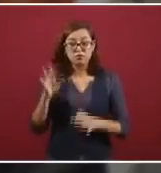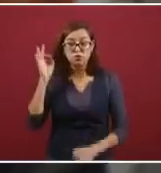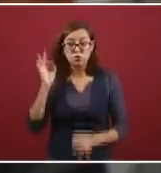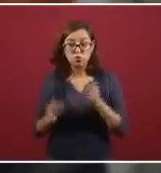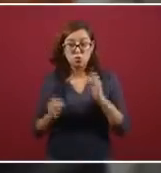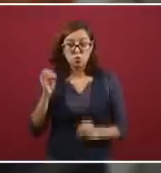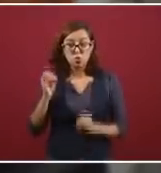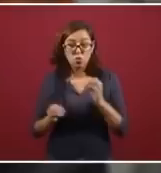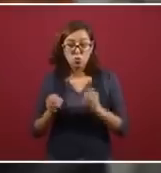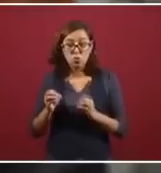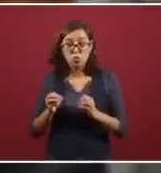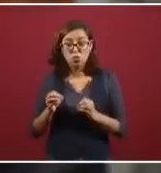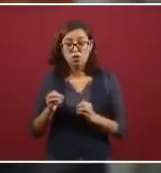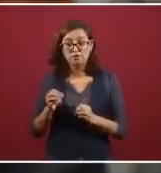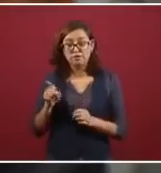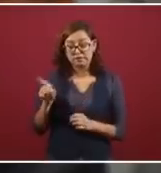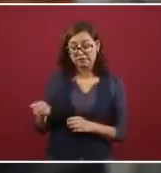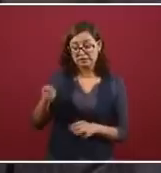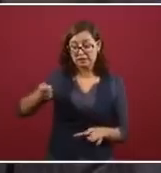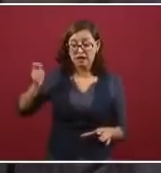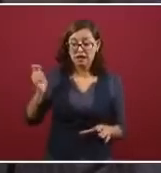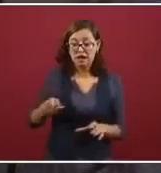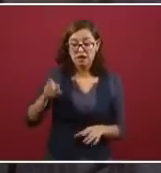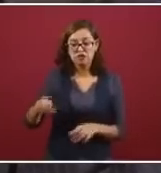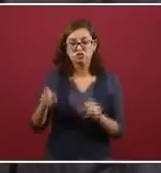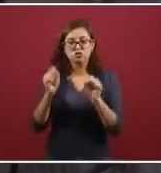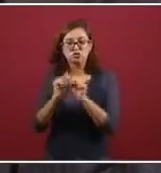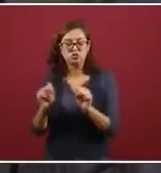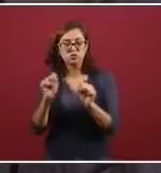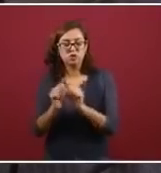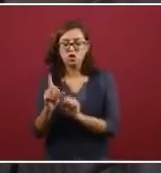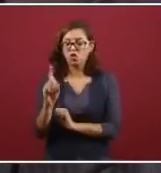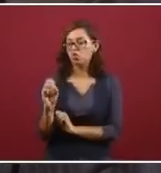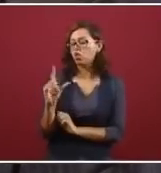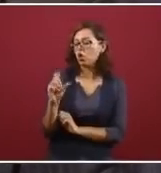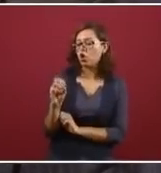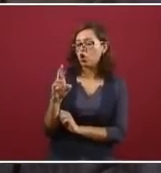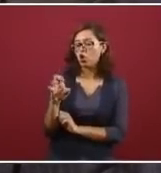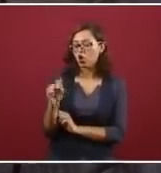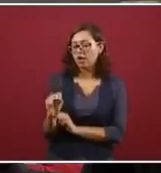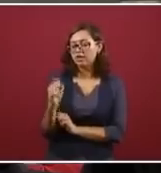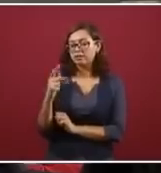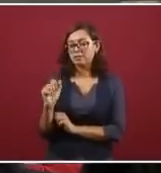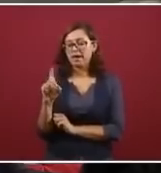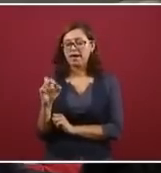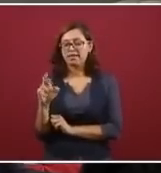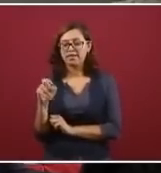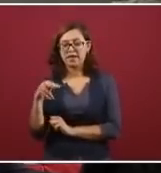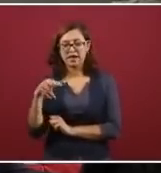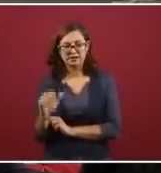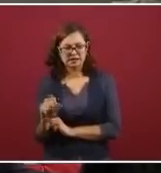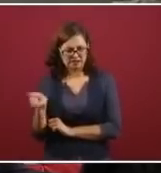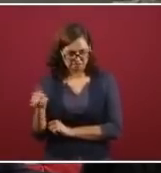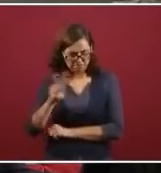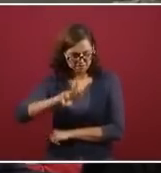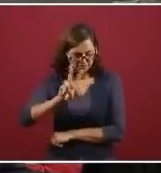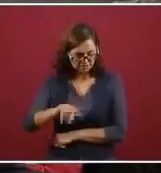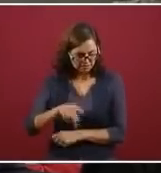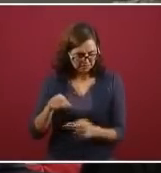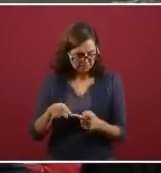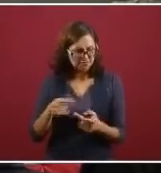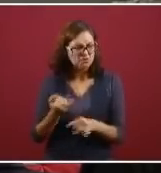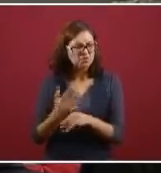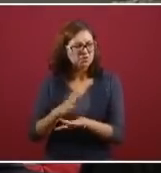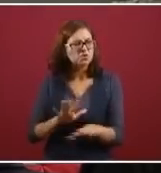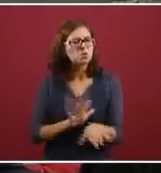que vinculó a proceso a Rosario Robles es sobrino de Dolores Padierna y René Bejarano. Y en un segundo tema, aquí en la